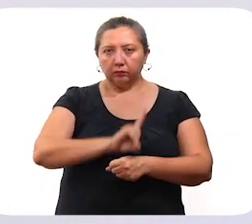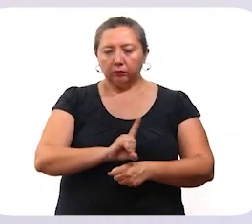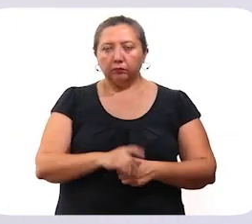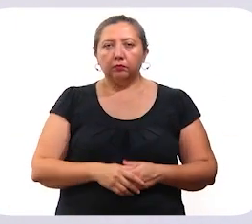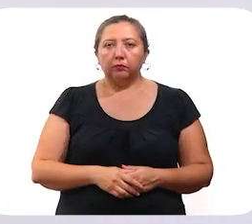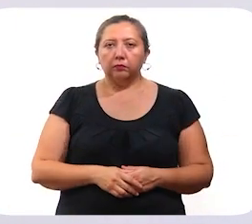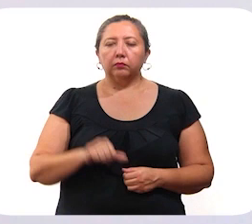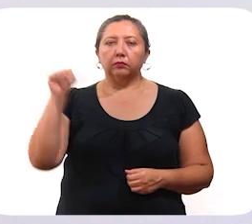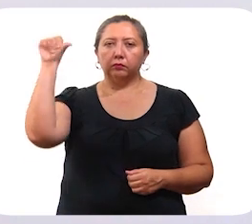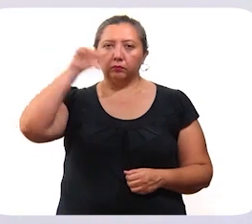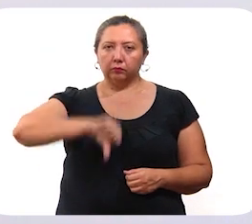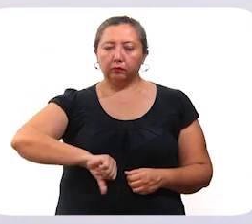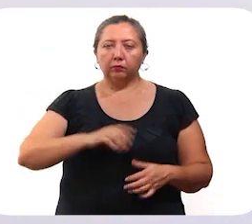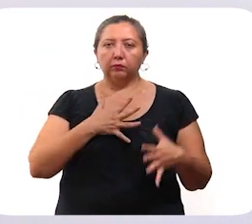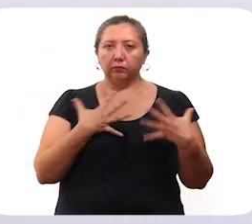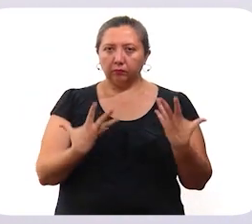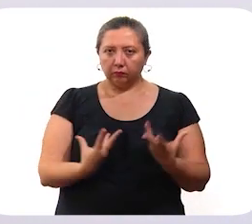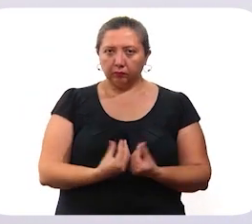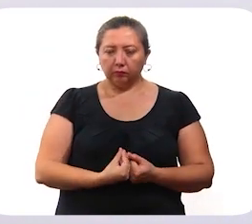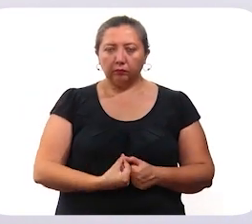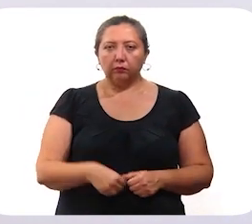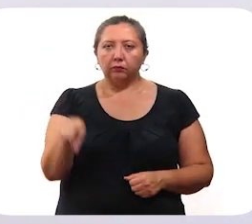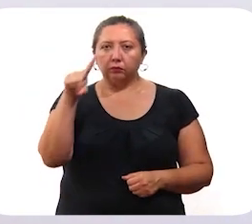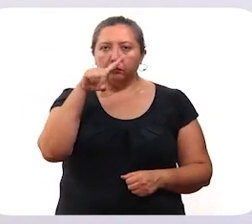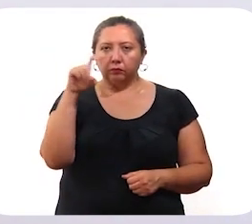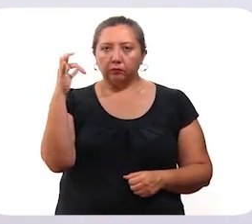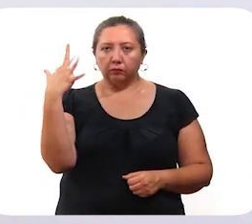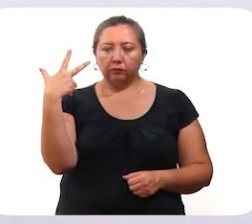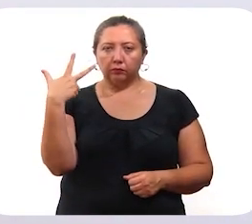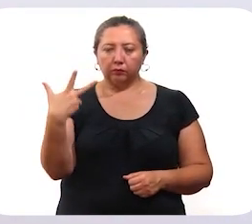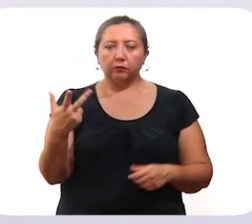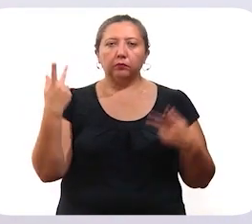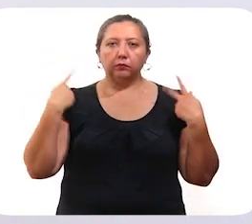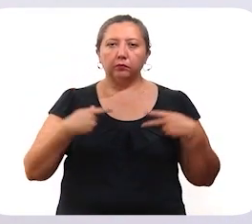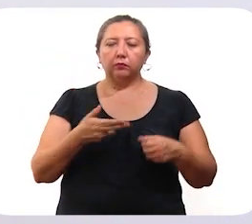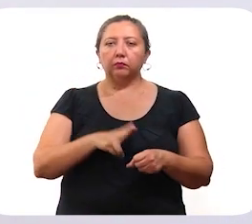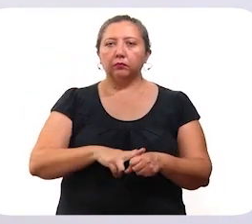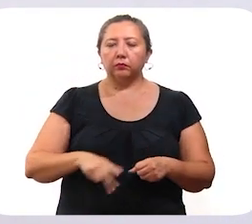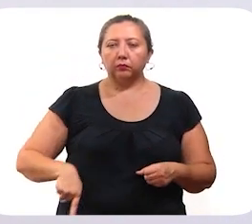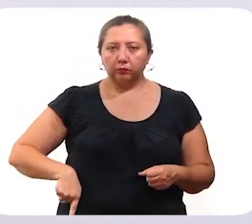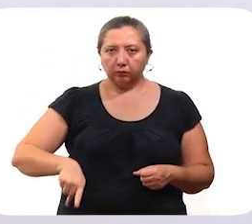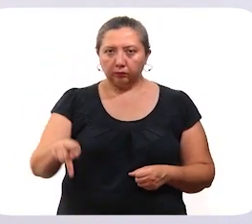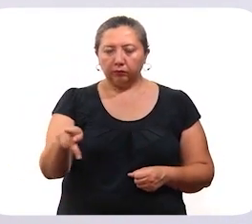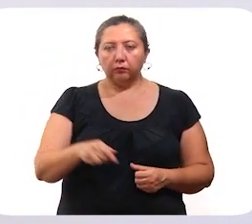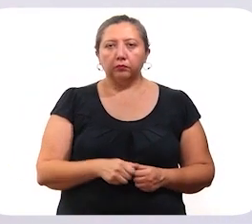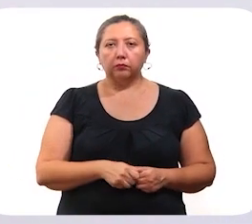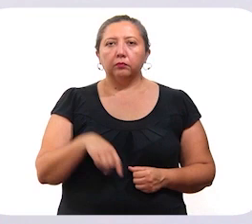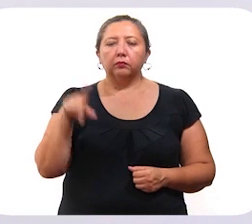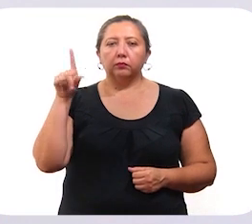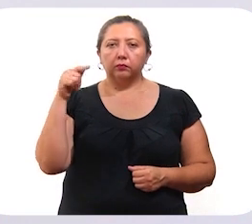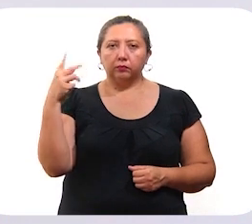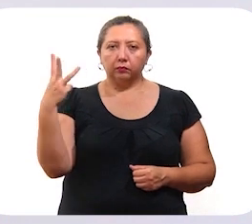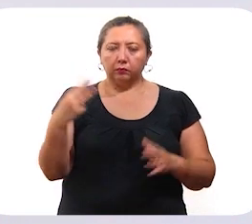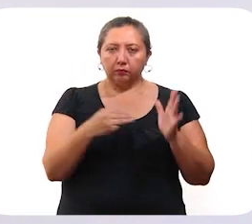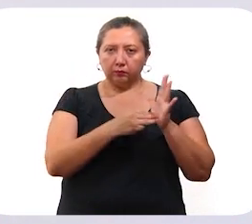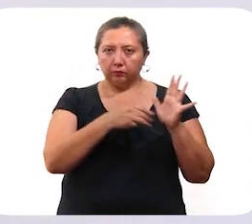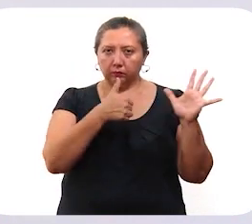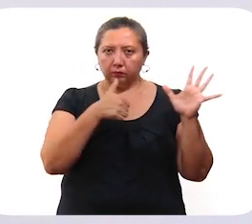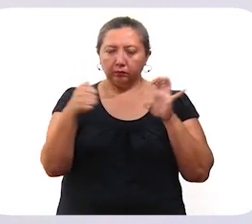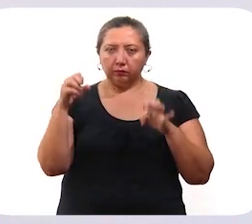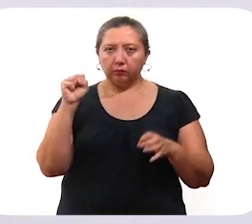ingresos diarios. El día de hoy tenemos 158 pacientes en hospitales públicos, 73